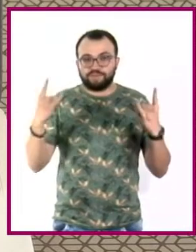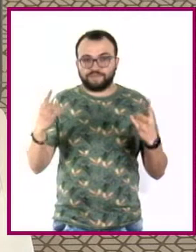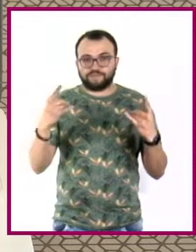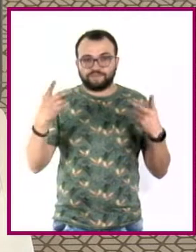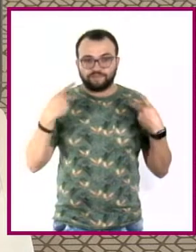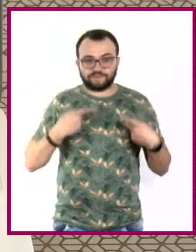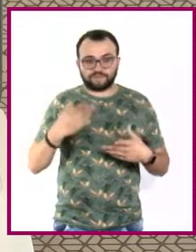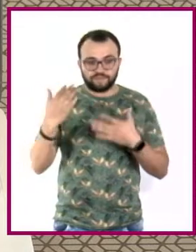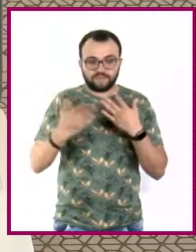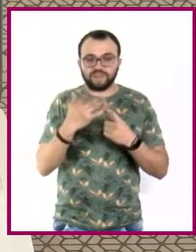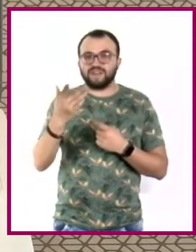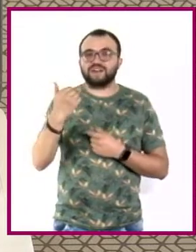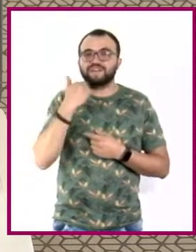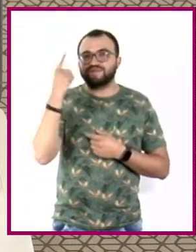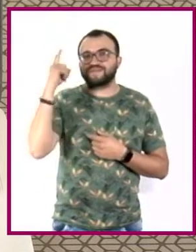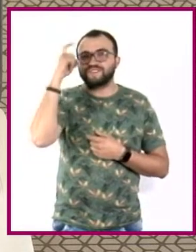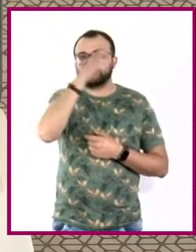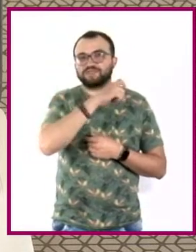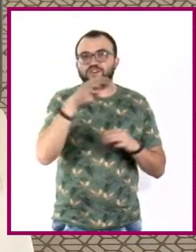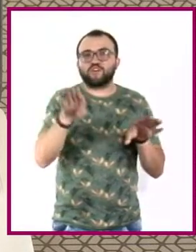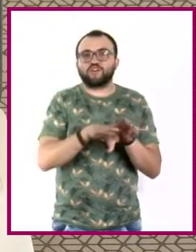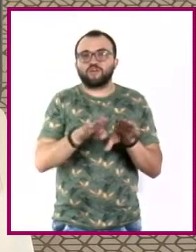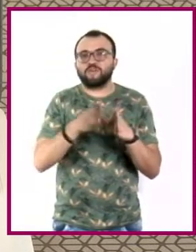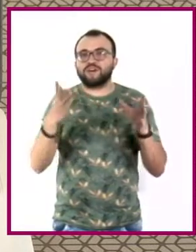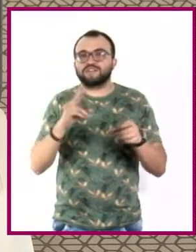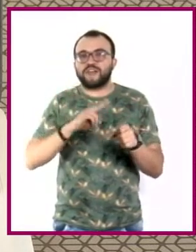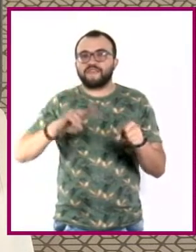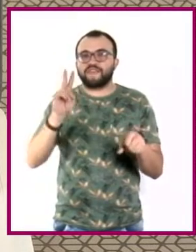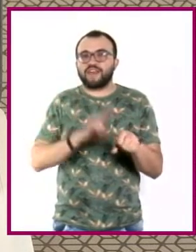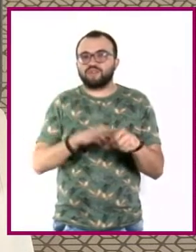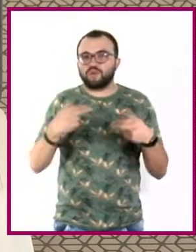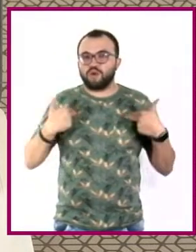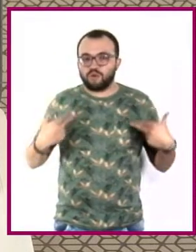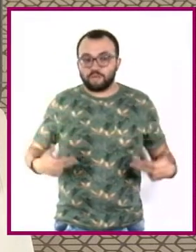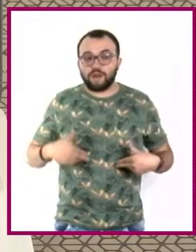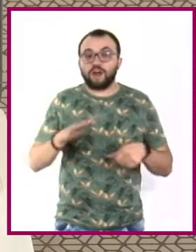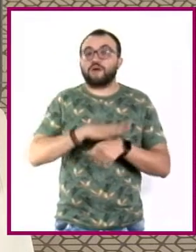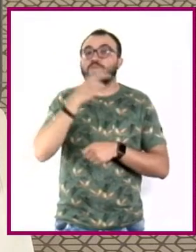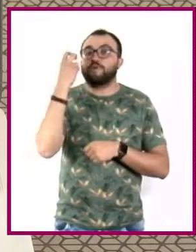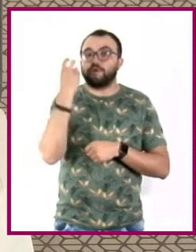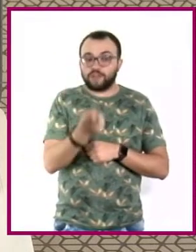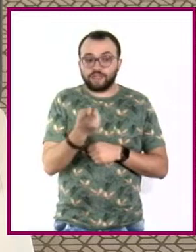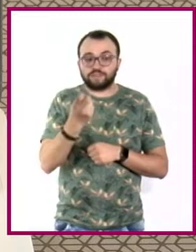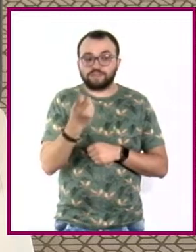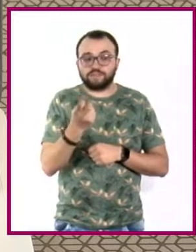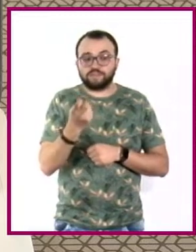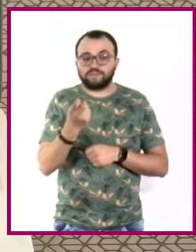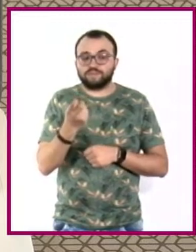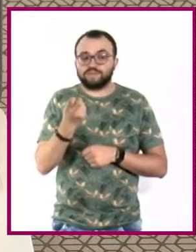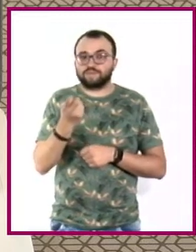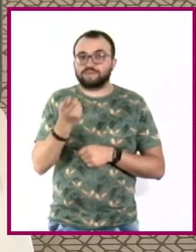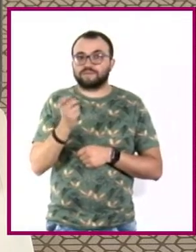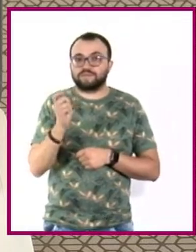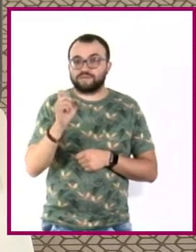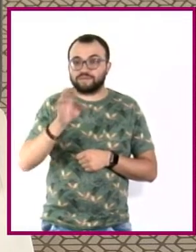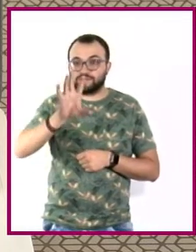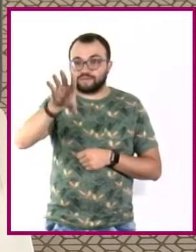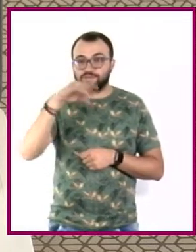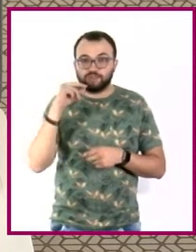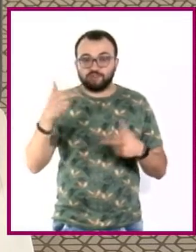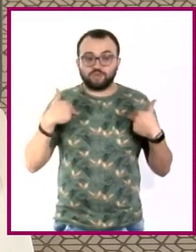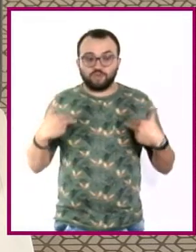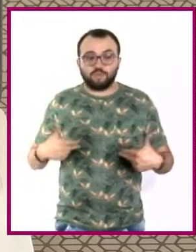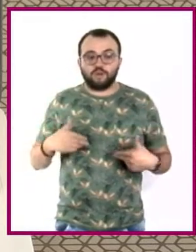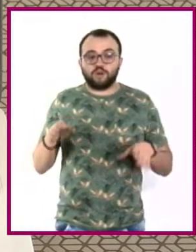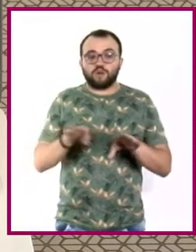difícil poder predecir la naturaleza humana. Entonces, por eso mismo, el tomar al ser humano como